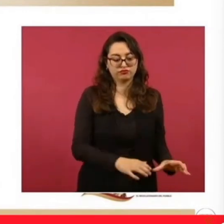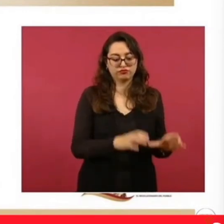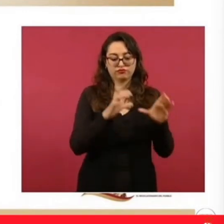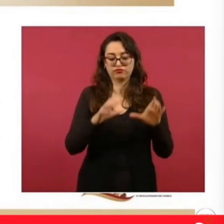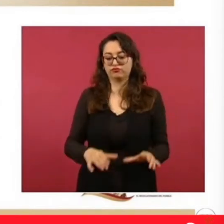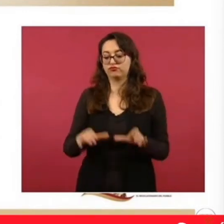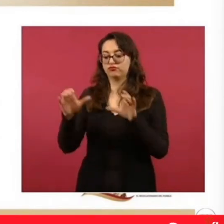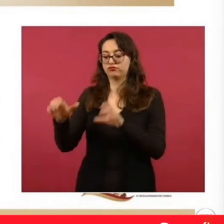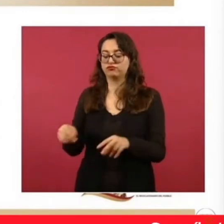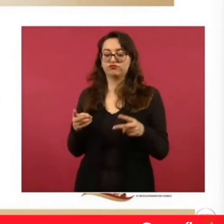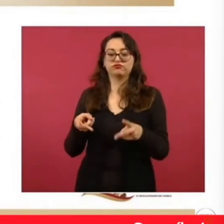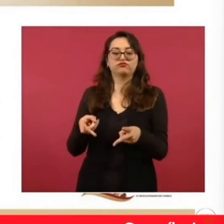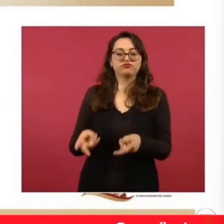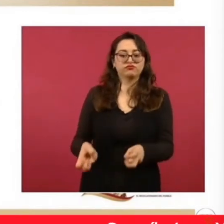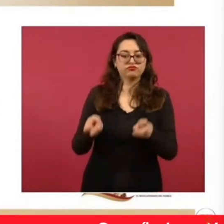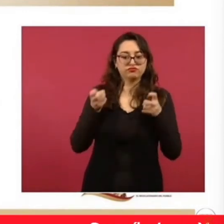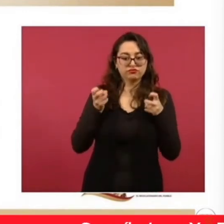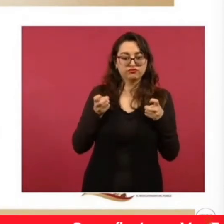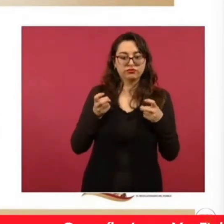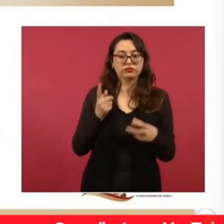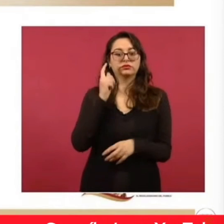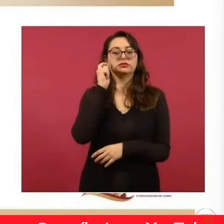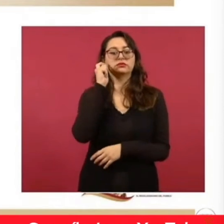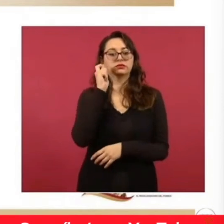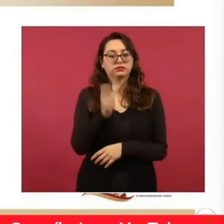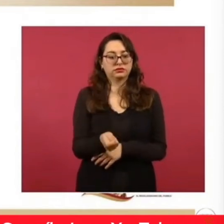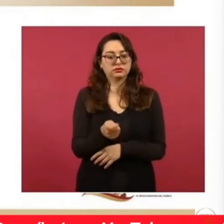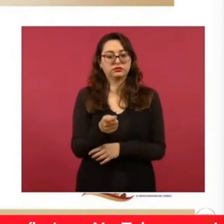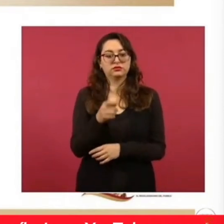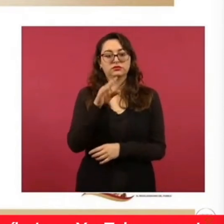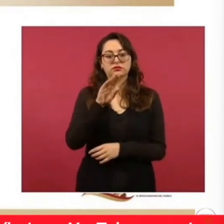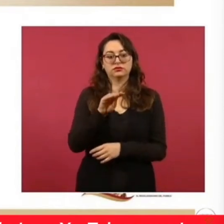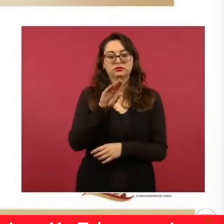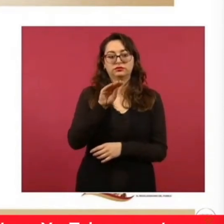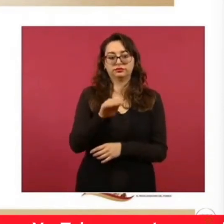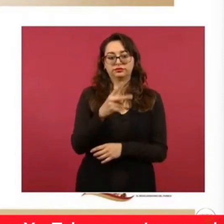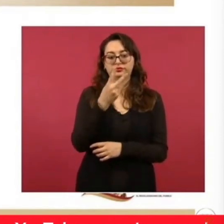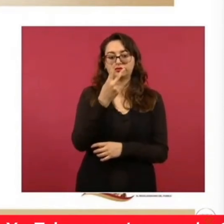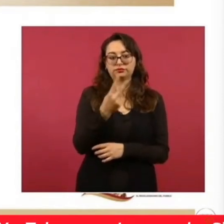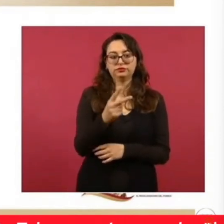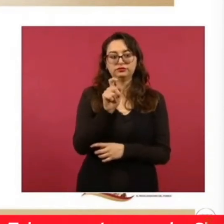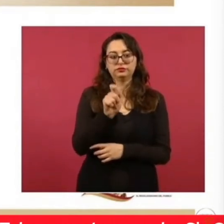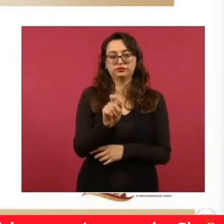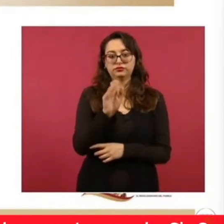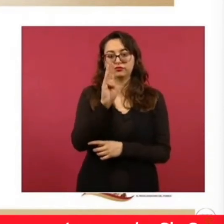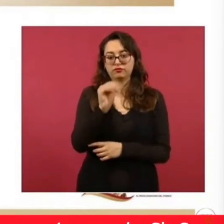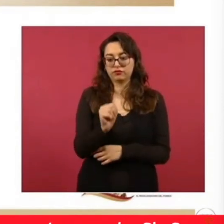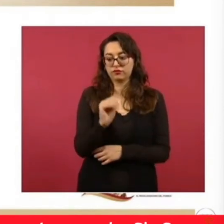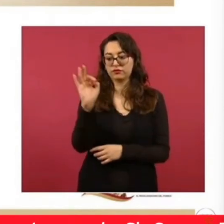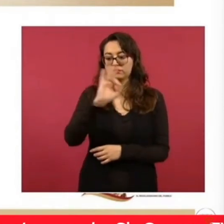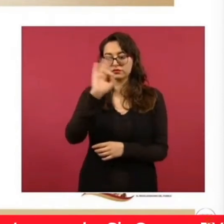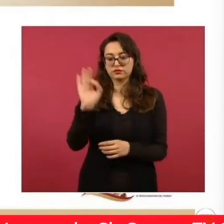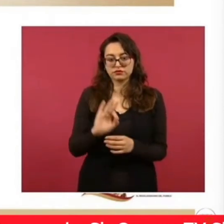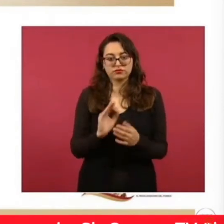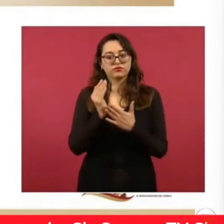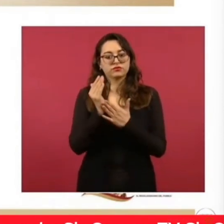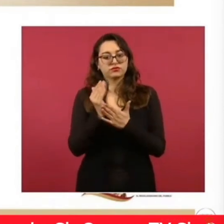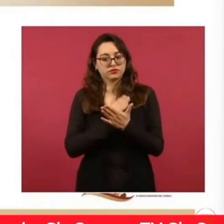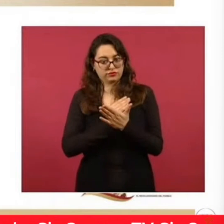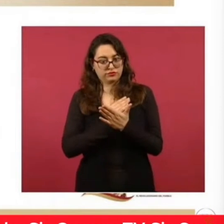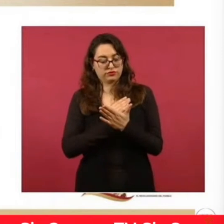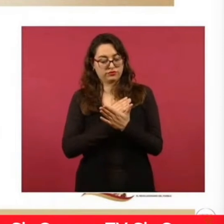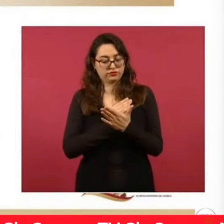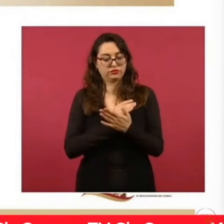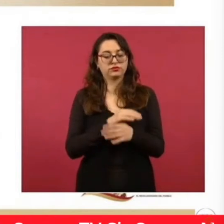de promedio diario es decir noventa y dos punto nueve por ciento menos desde el inicio